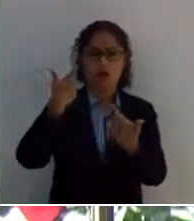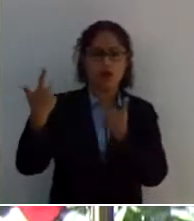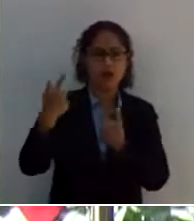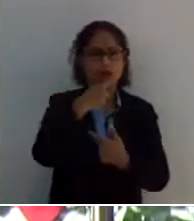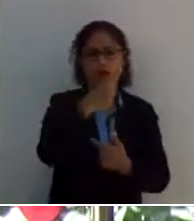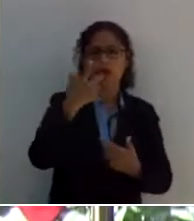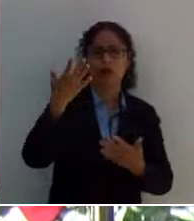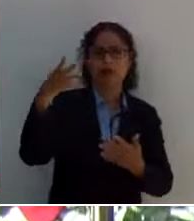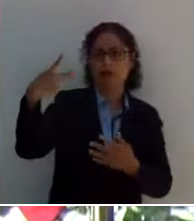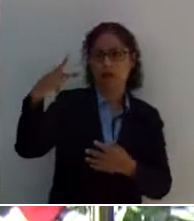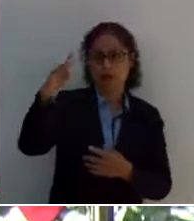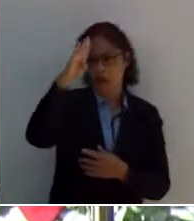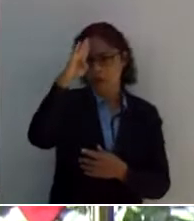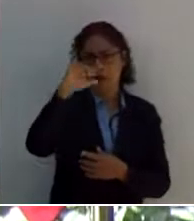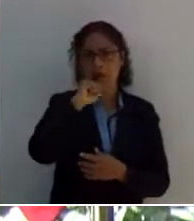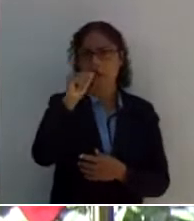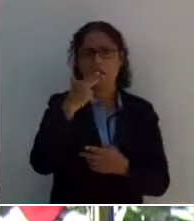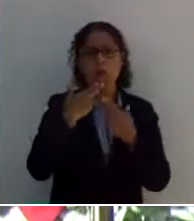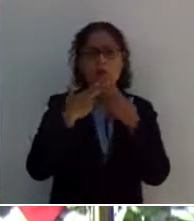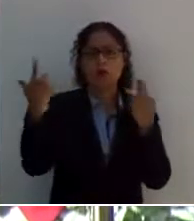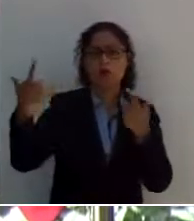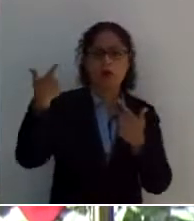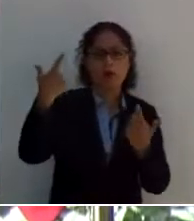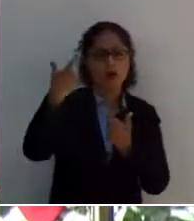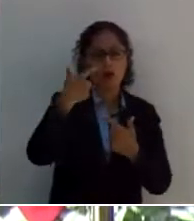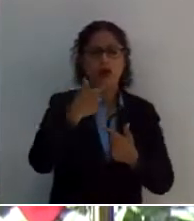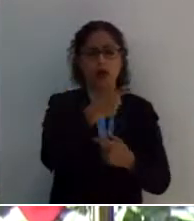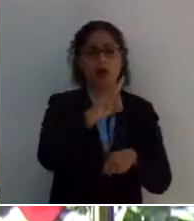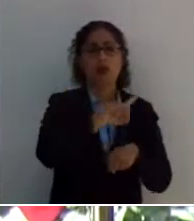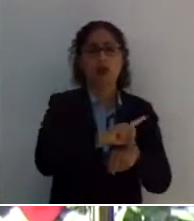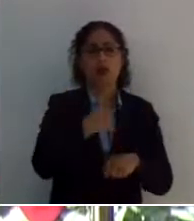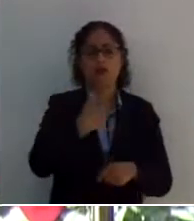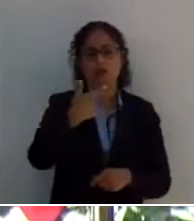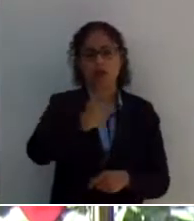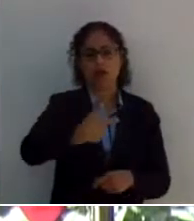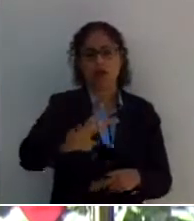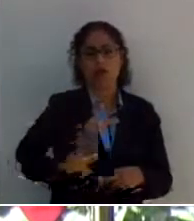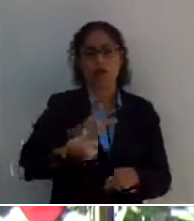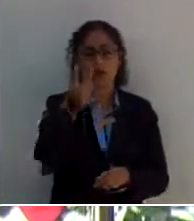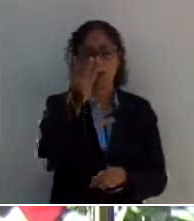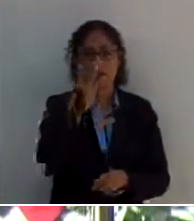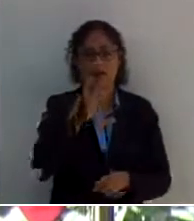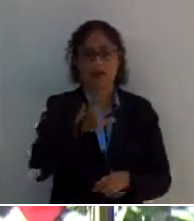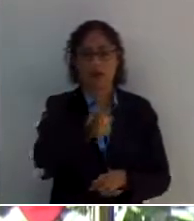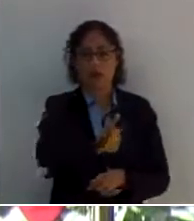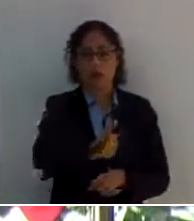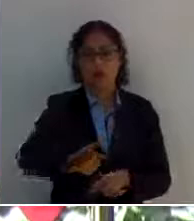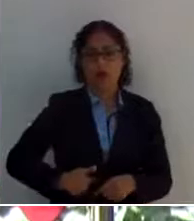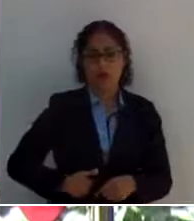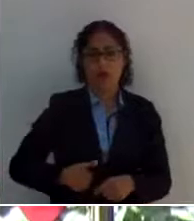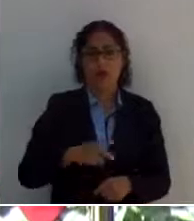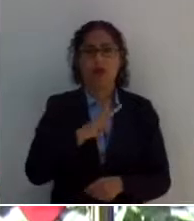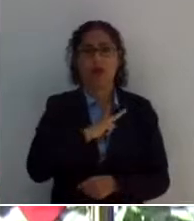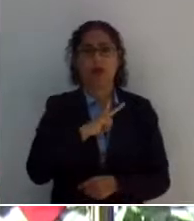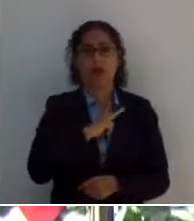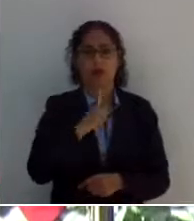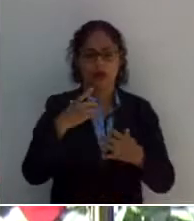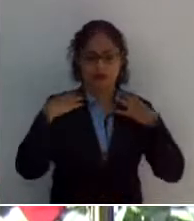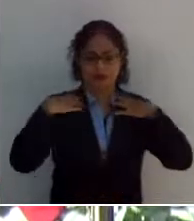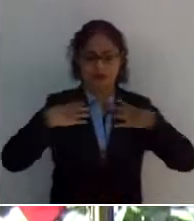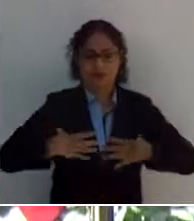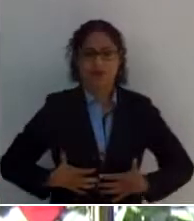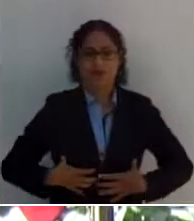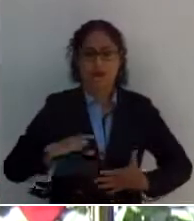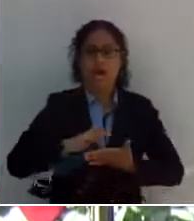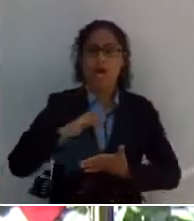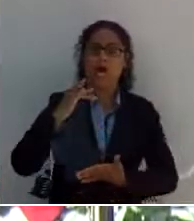nos dispararon. Aquel día recibí 3 impactos de proyectil de arma de fuego a la altura del pecho, que gracias al chaleco táctico que portaba,